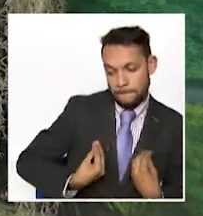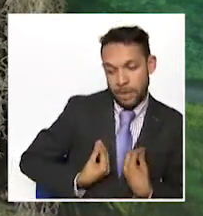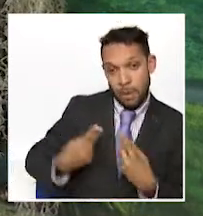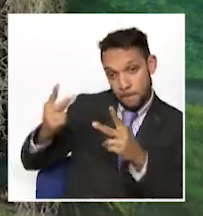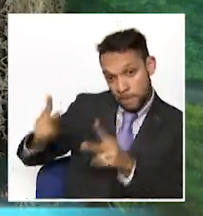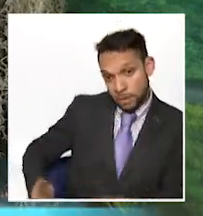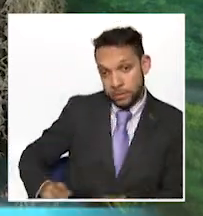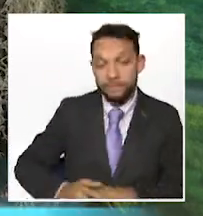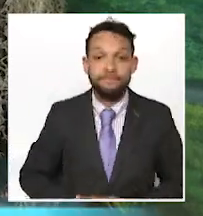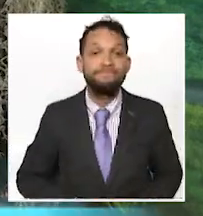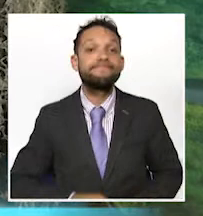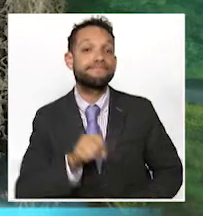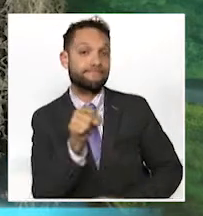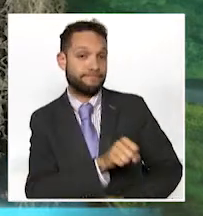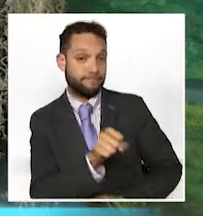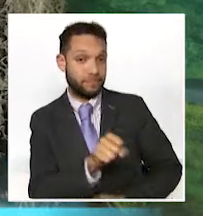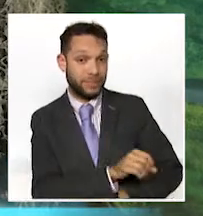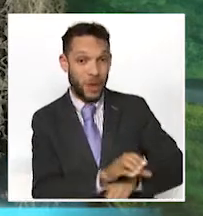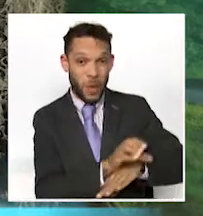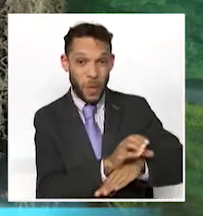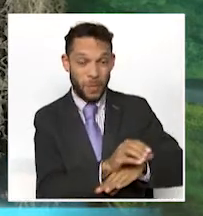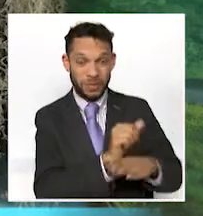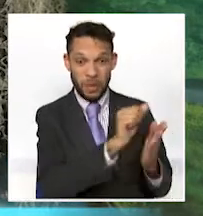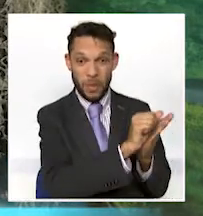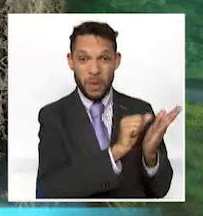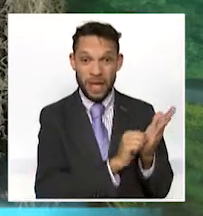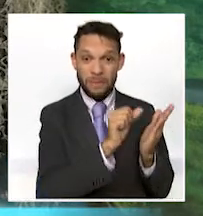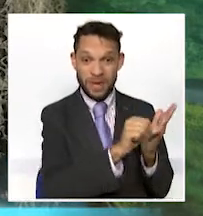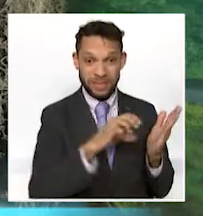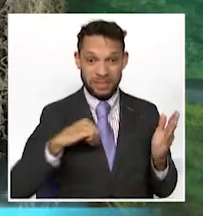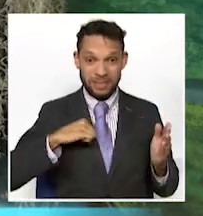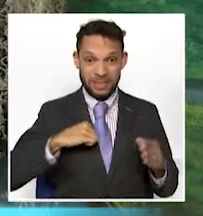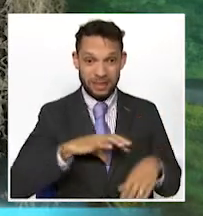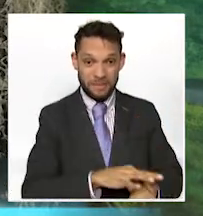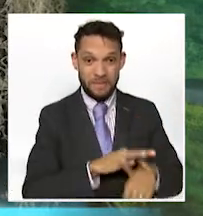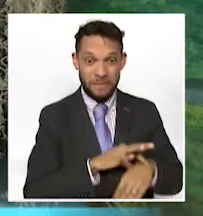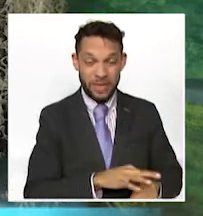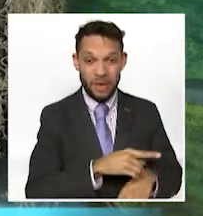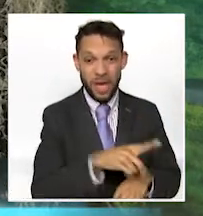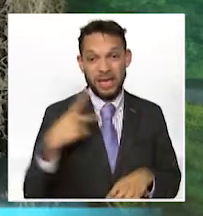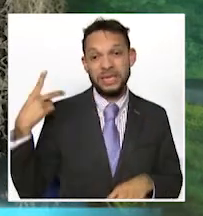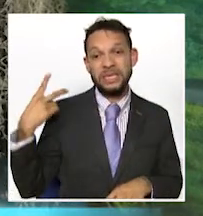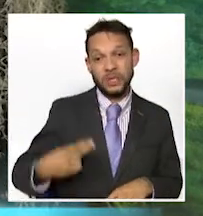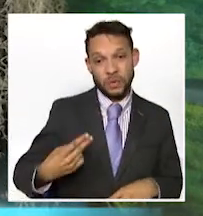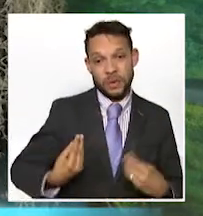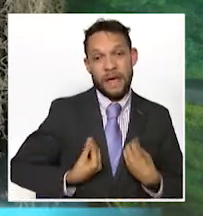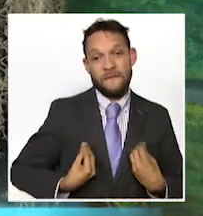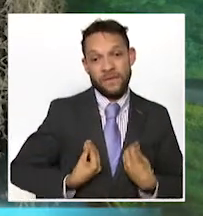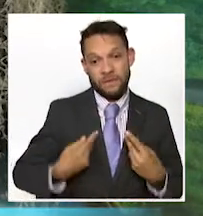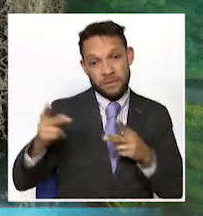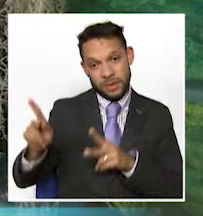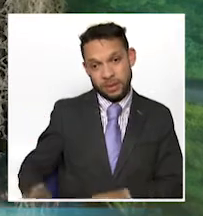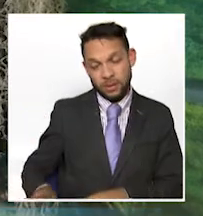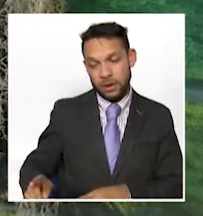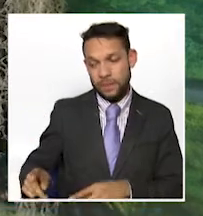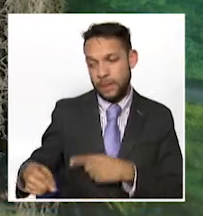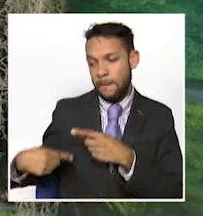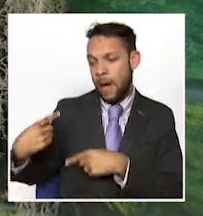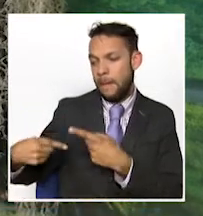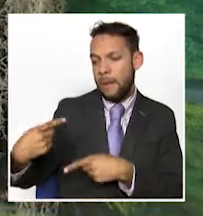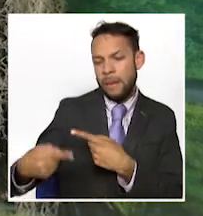es que en la historia clínica hay que determinar algo y voy al tema que hablaba el doctor Germán ahora. Es que el dolor tiene